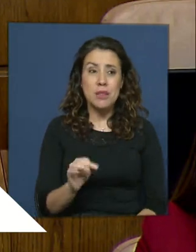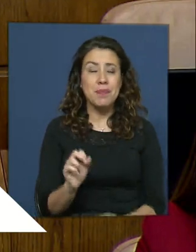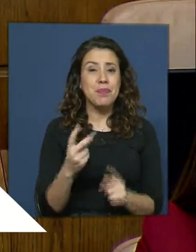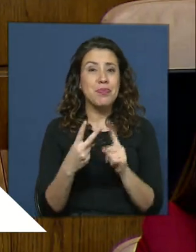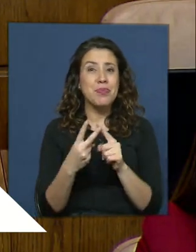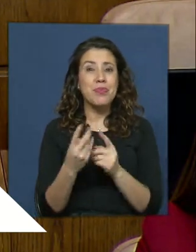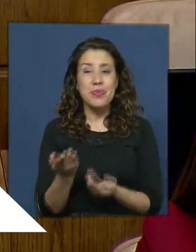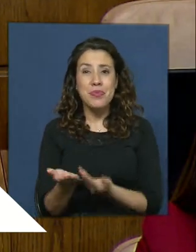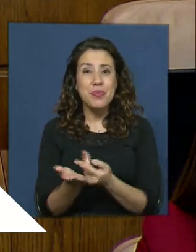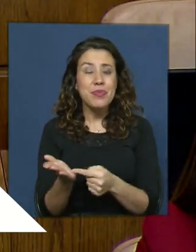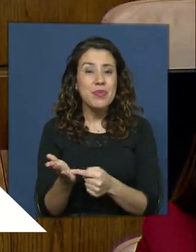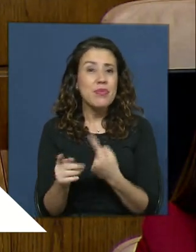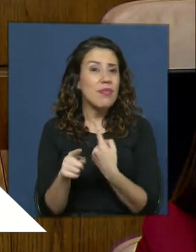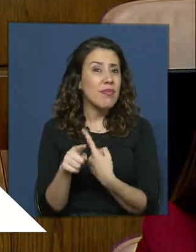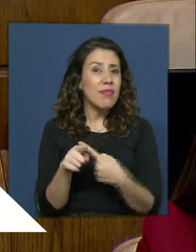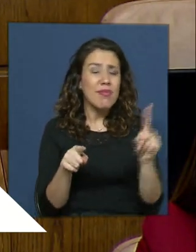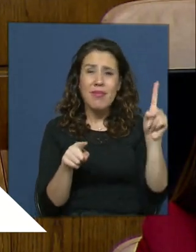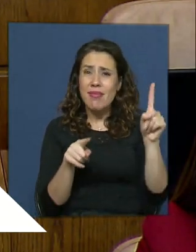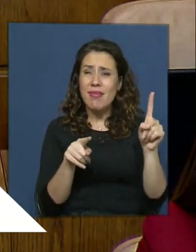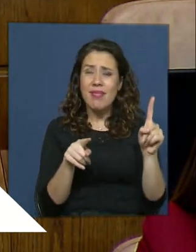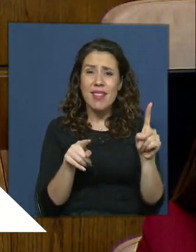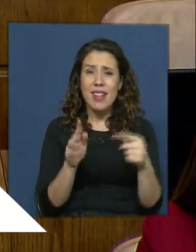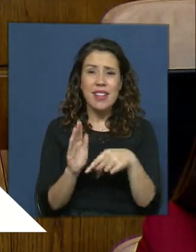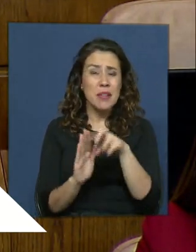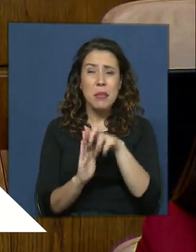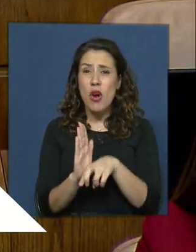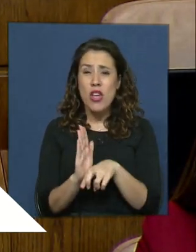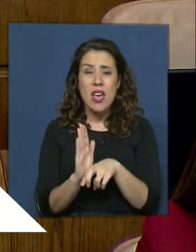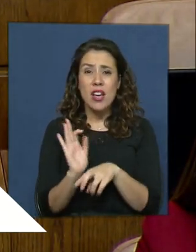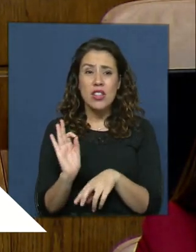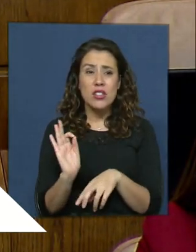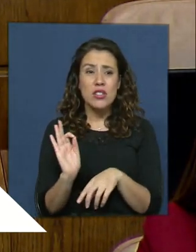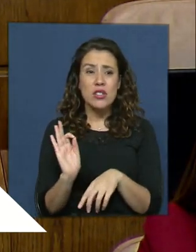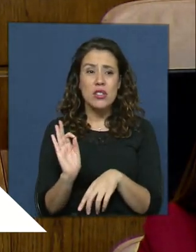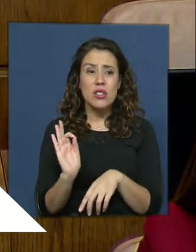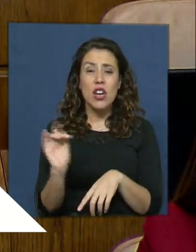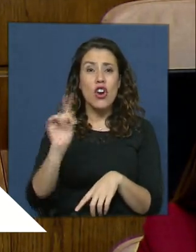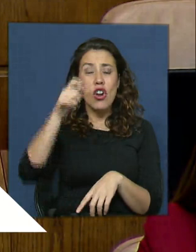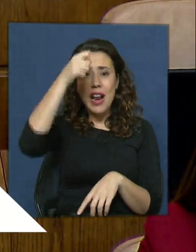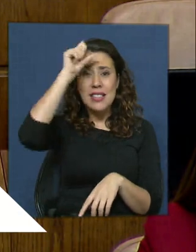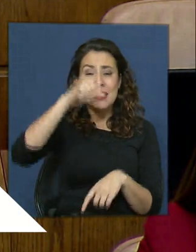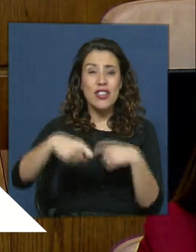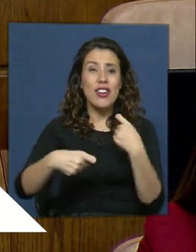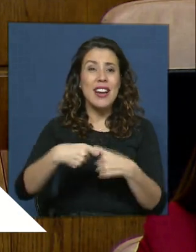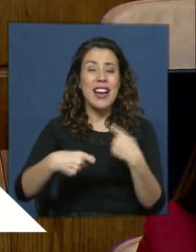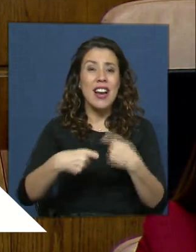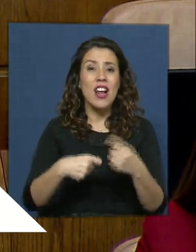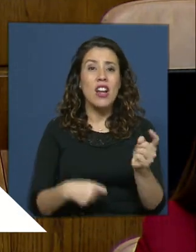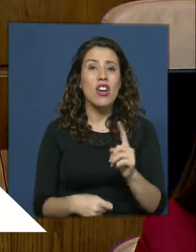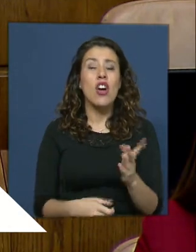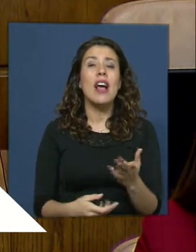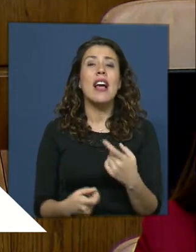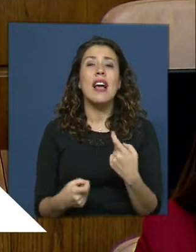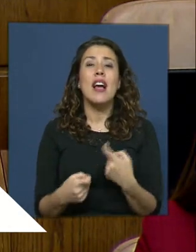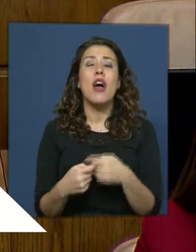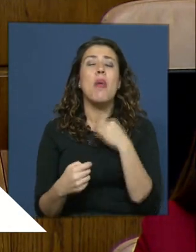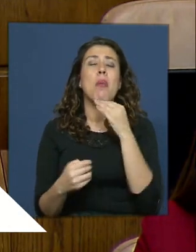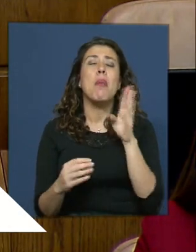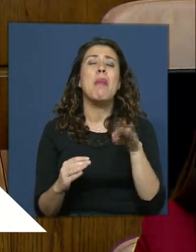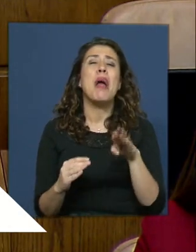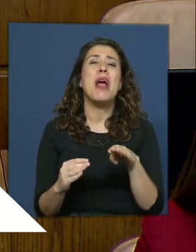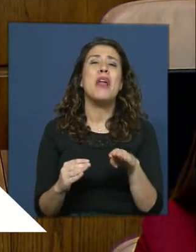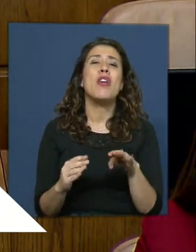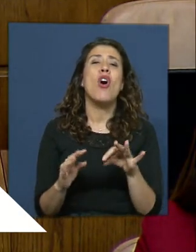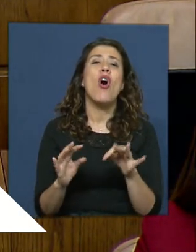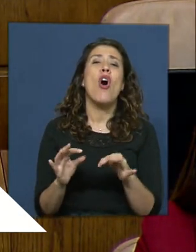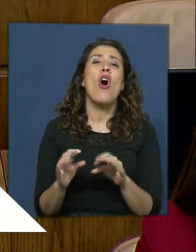lo propuesto ya es otra cosa completamente distinta al proyecto original. No es la sanción al negacionismo, sino que negar, minimizar o justificar